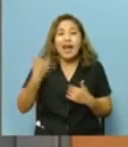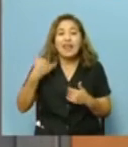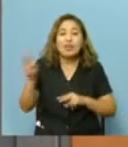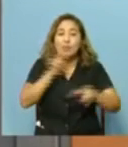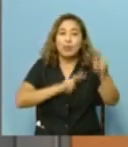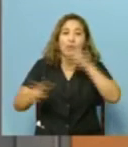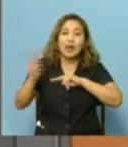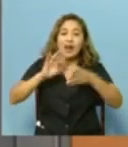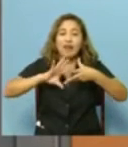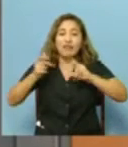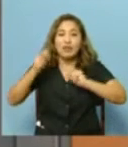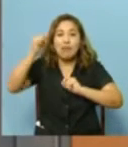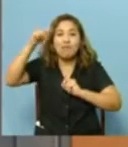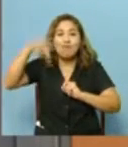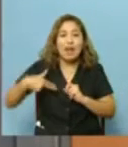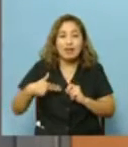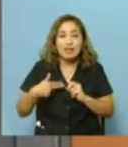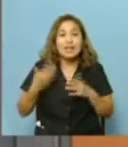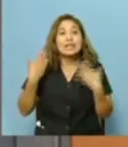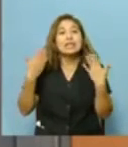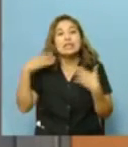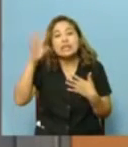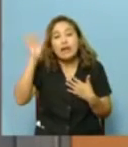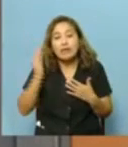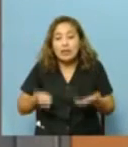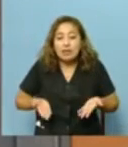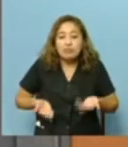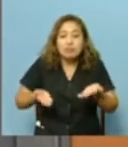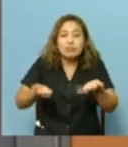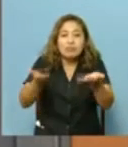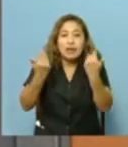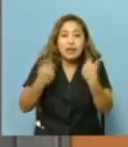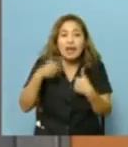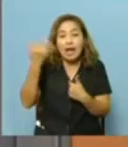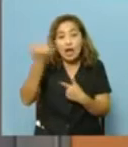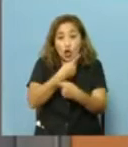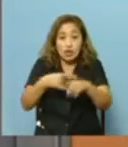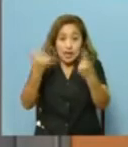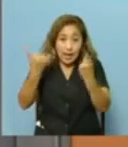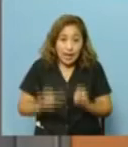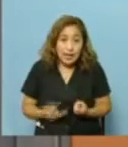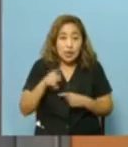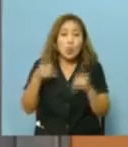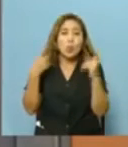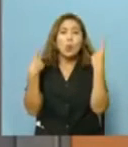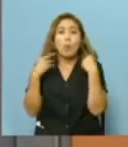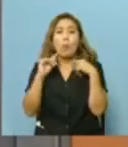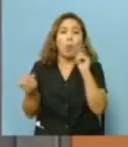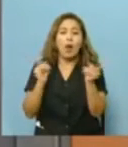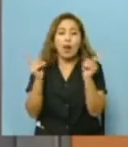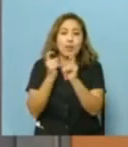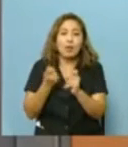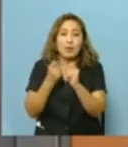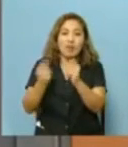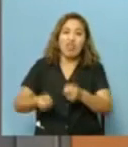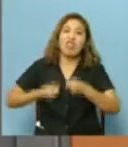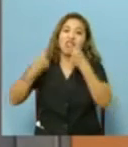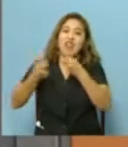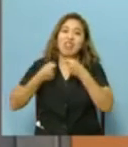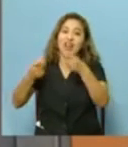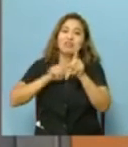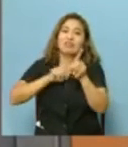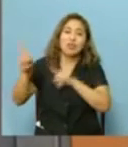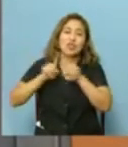plan para afectar a ellos y realmente salir adelante porque recursos existen el problema es que están siendo entregados en forma muy